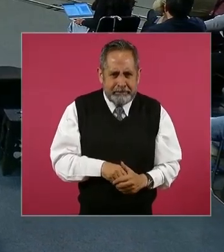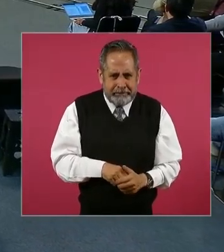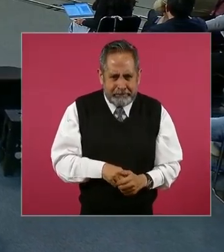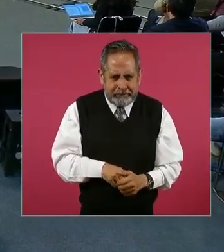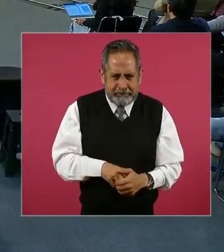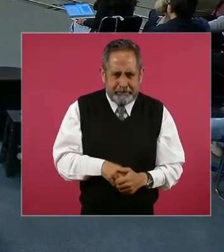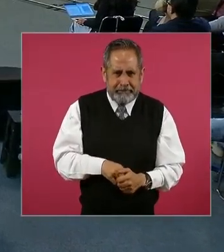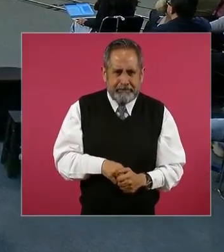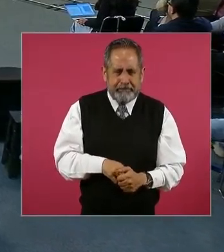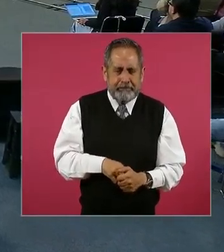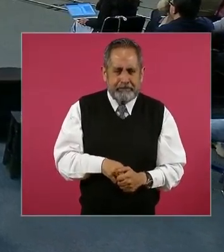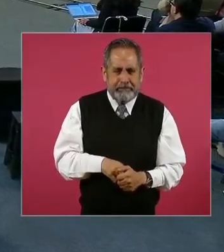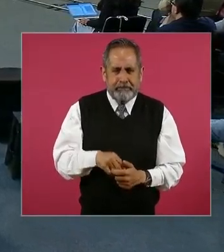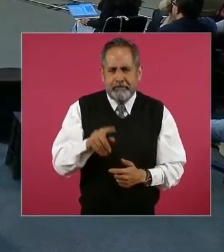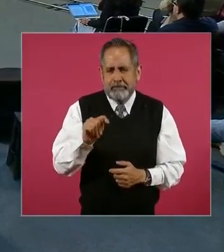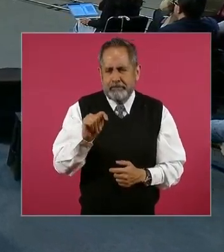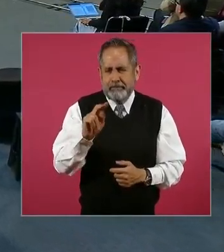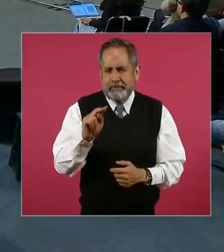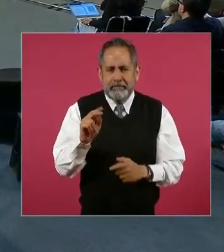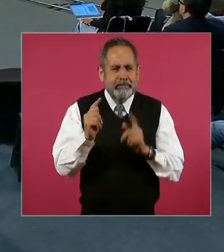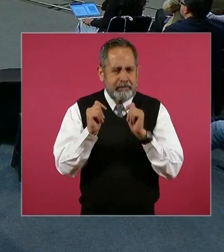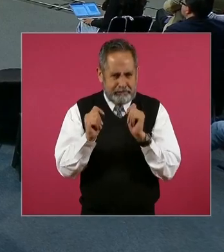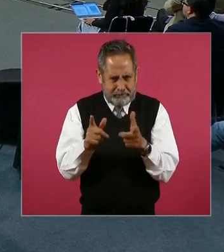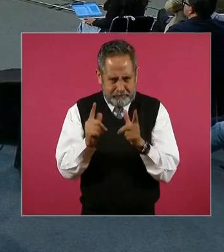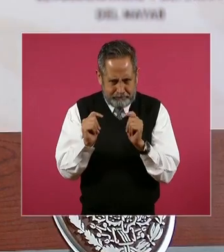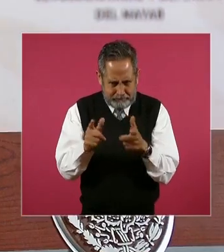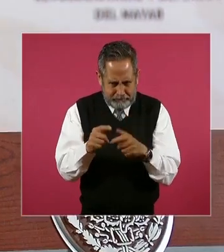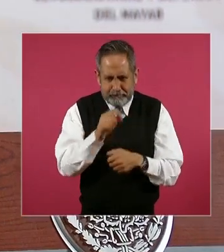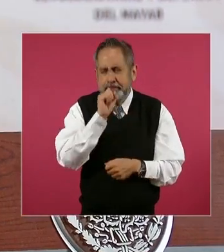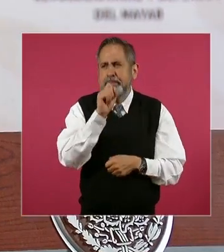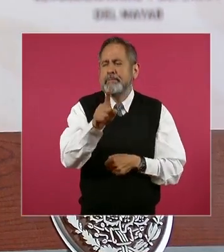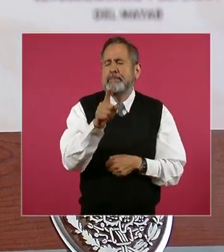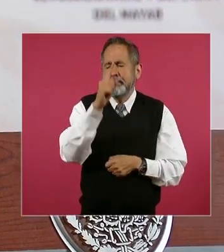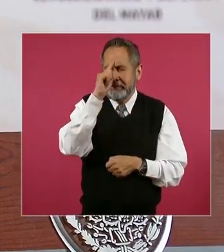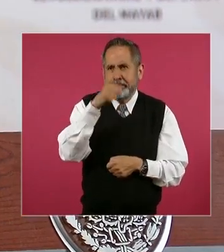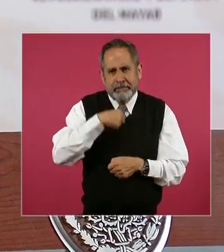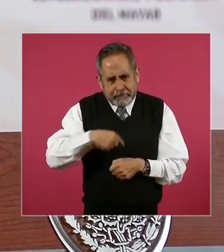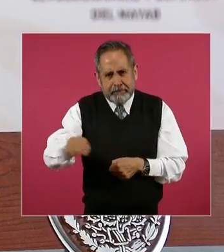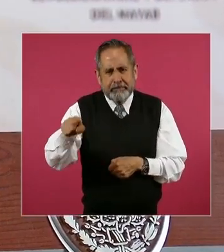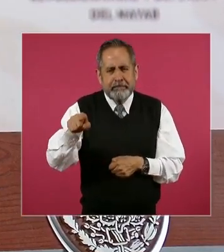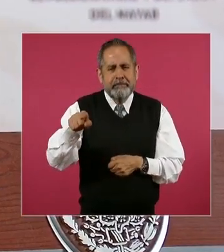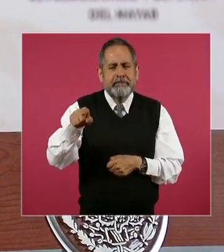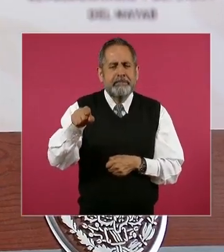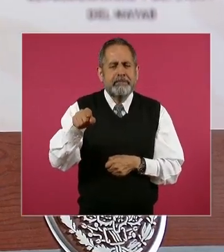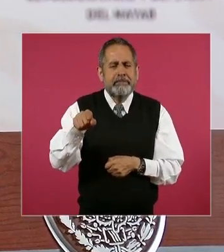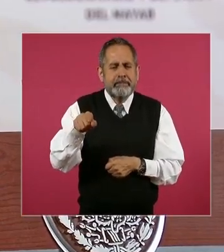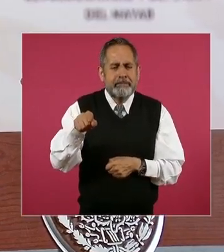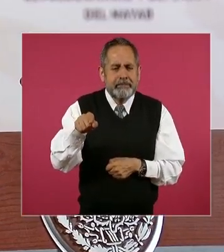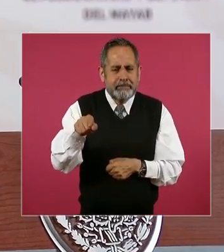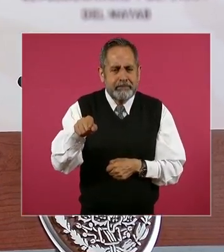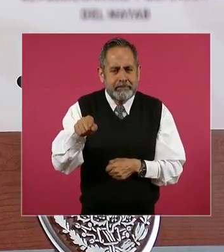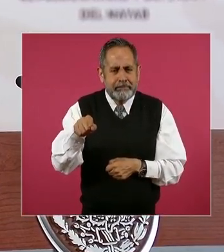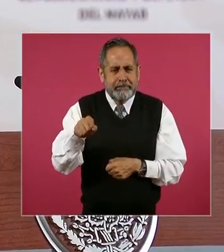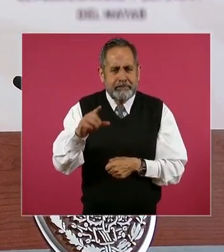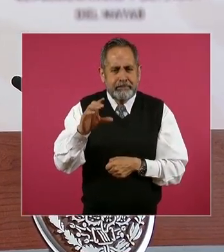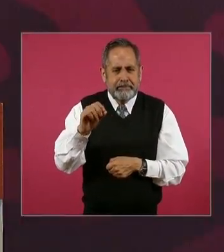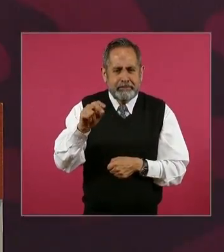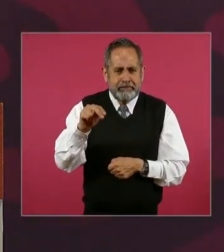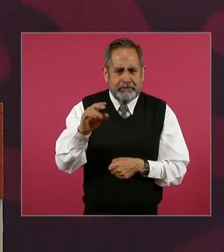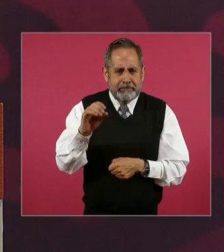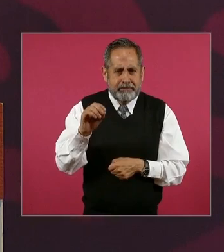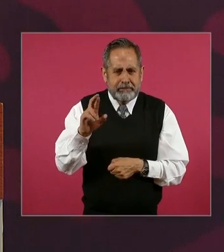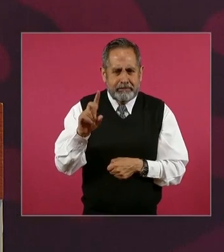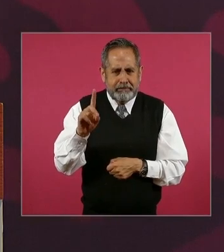este a tuxla y fuimos incluso este a la